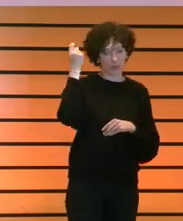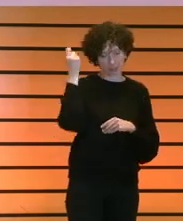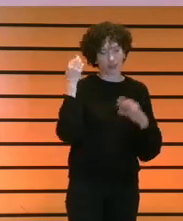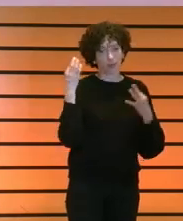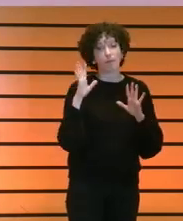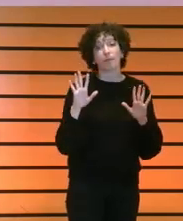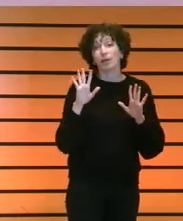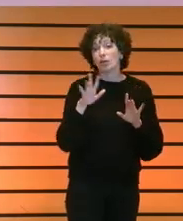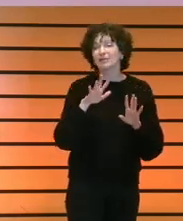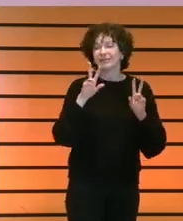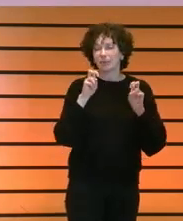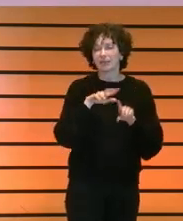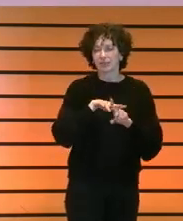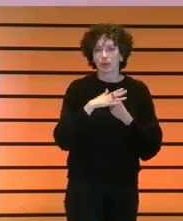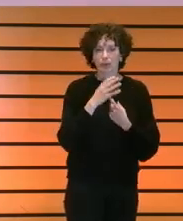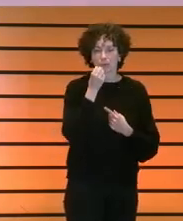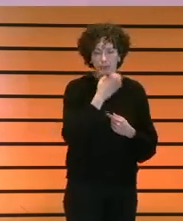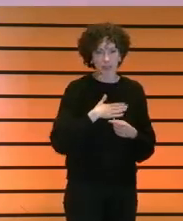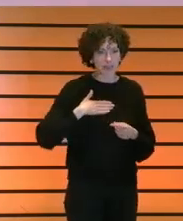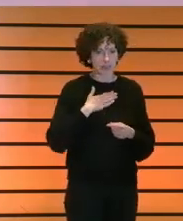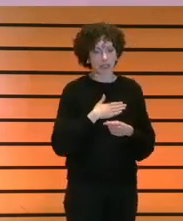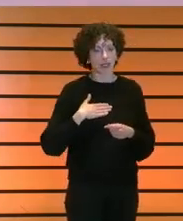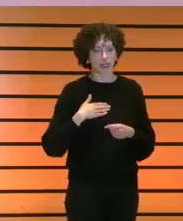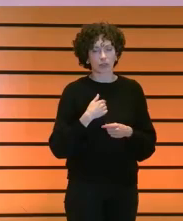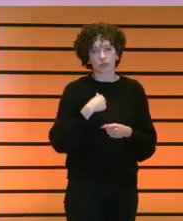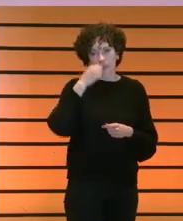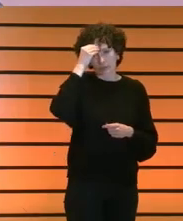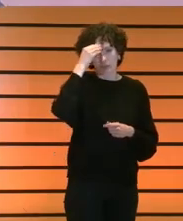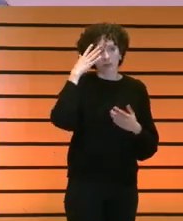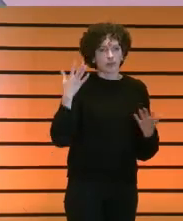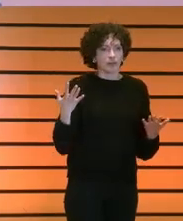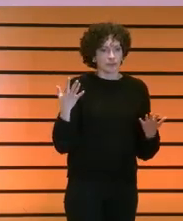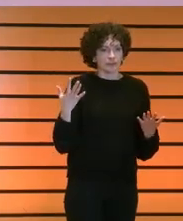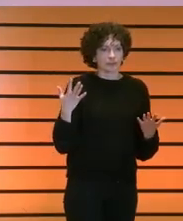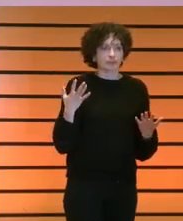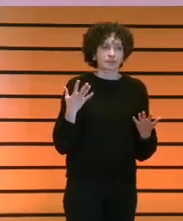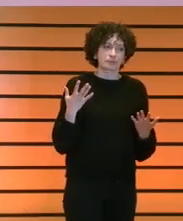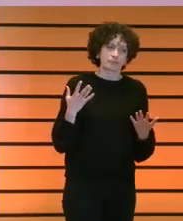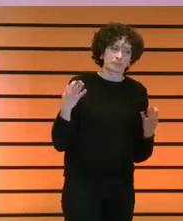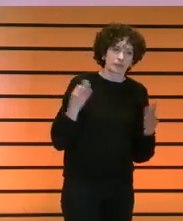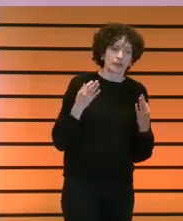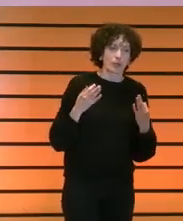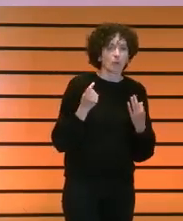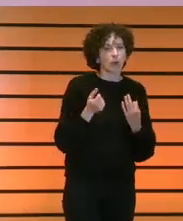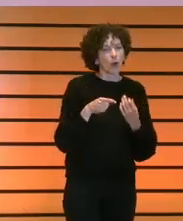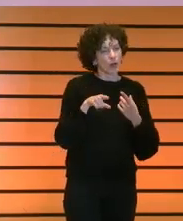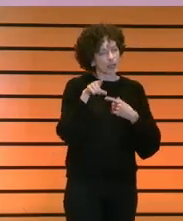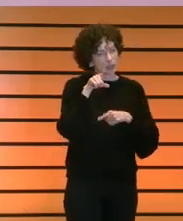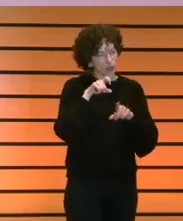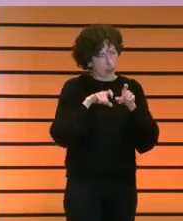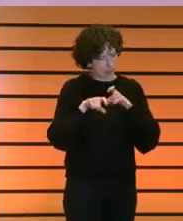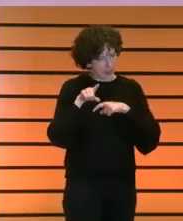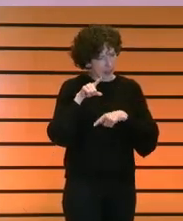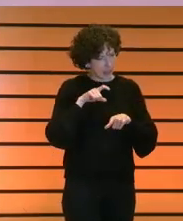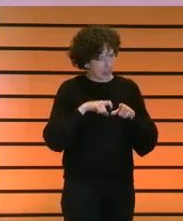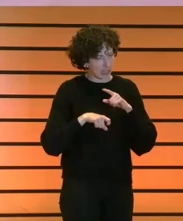estado de bienestar, creo que no estaría de más dar un par de pasos o 3 hacia atrás. Y